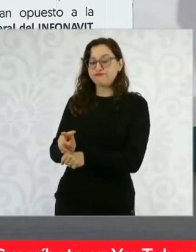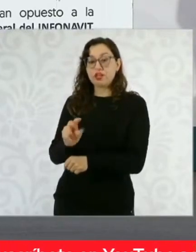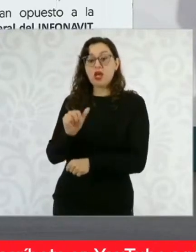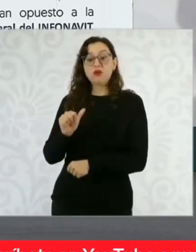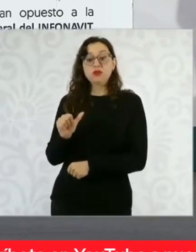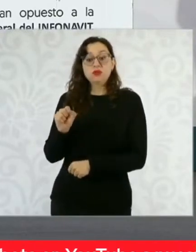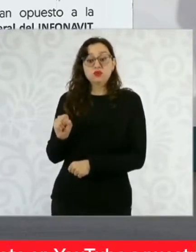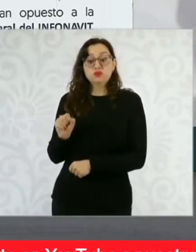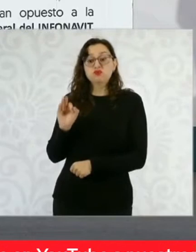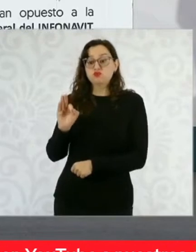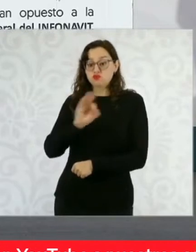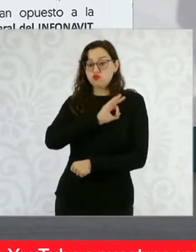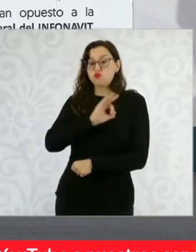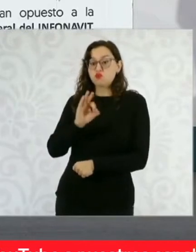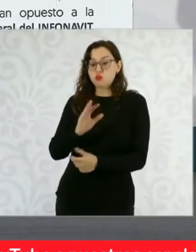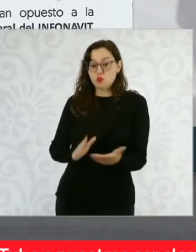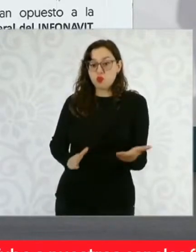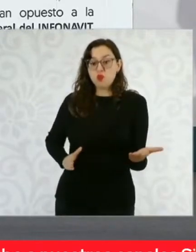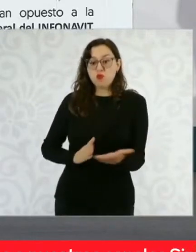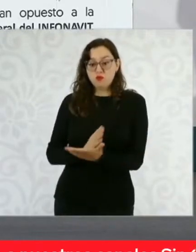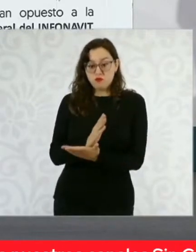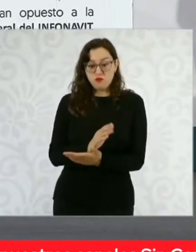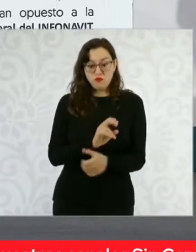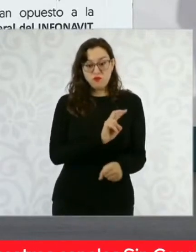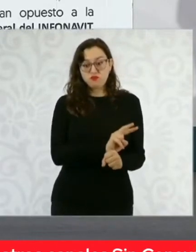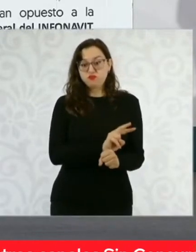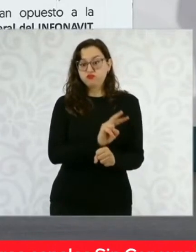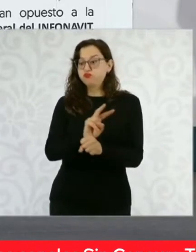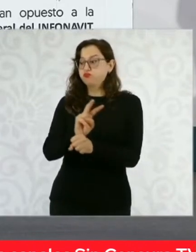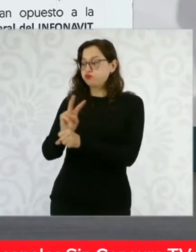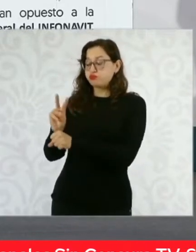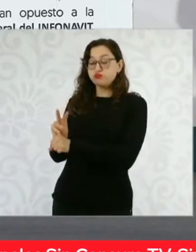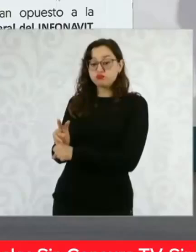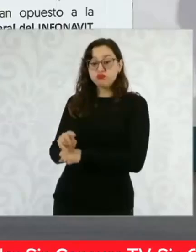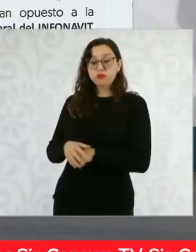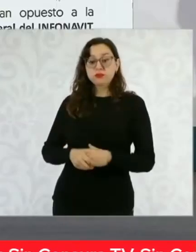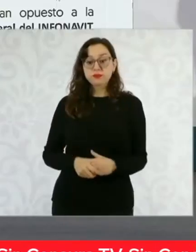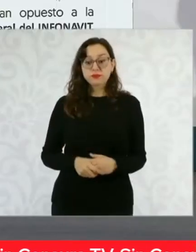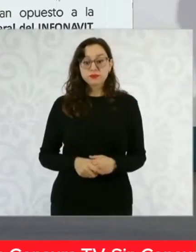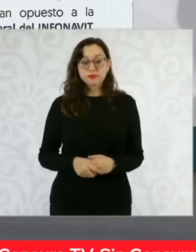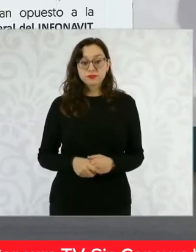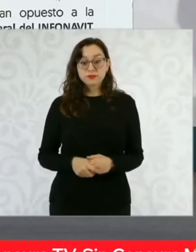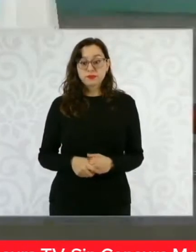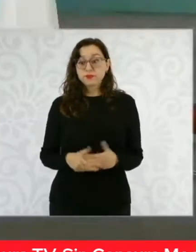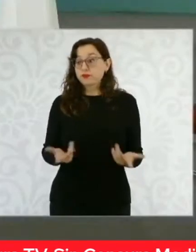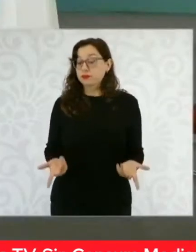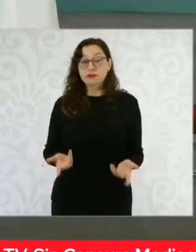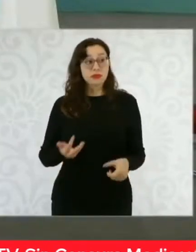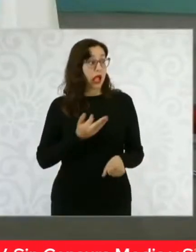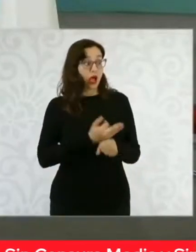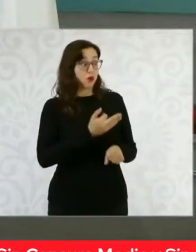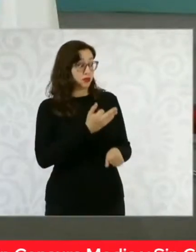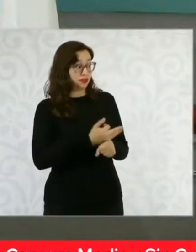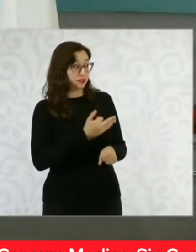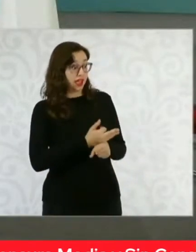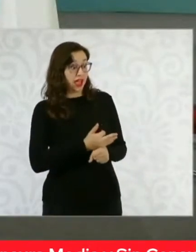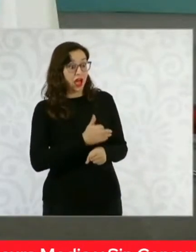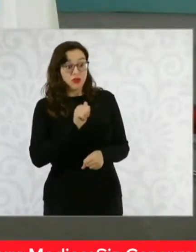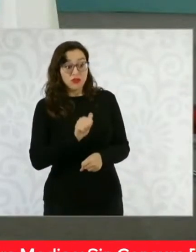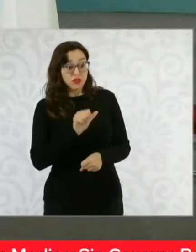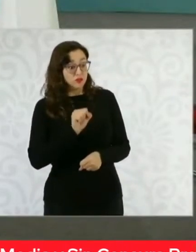Auditoría Superior de la Federación. Hoy no permiten que la Auditoría Superior